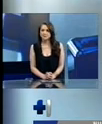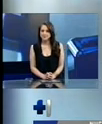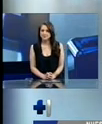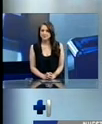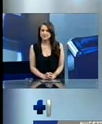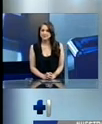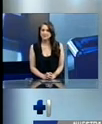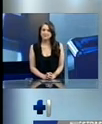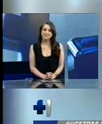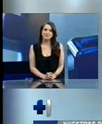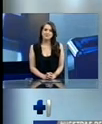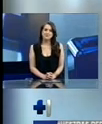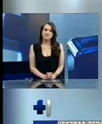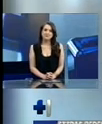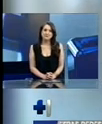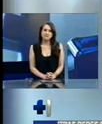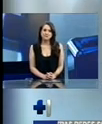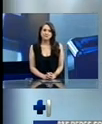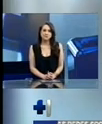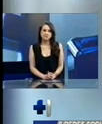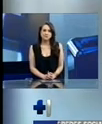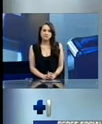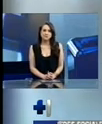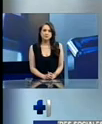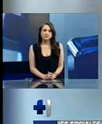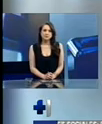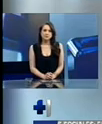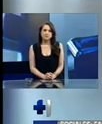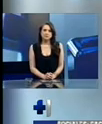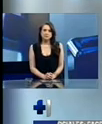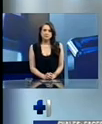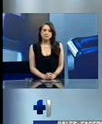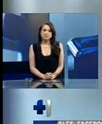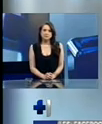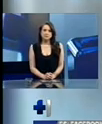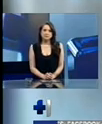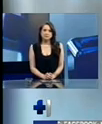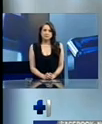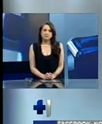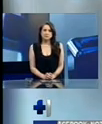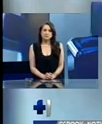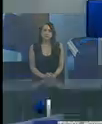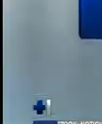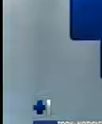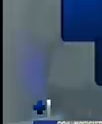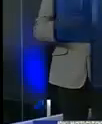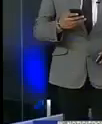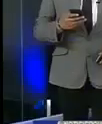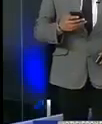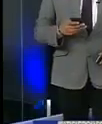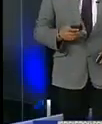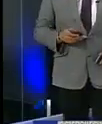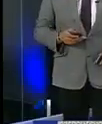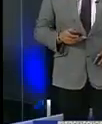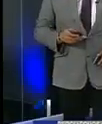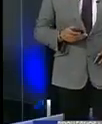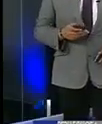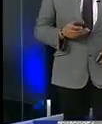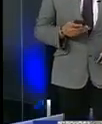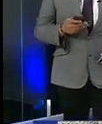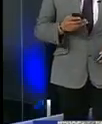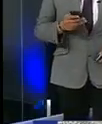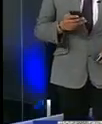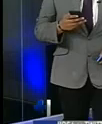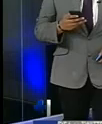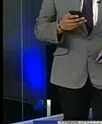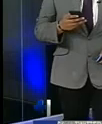tardes, compañera. Así es, como ustedes lo mencionaban, este día en la Asamblea Legislativa se ha instalado la sesión número 43.